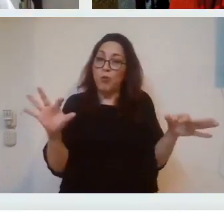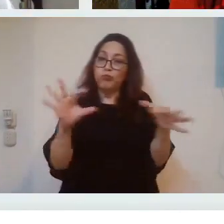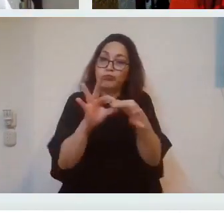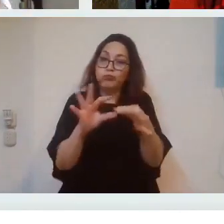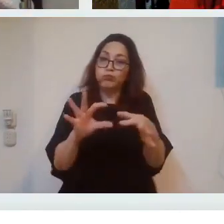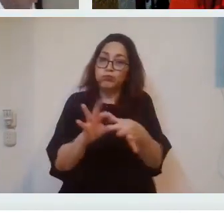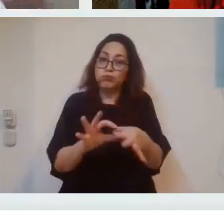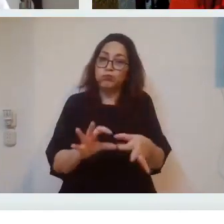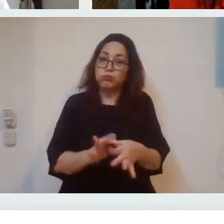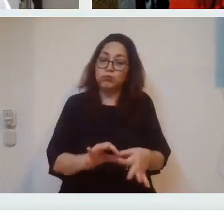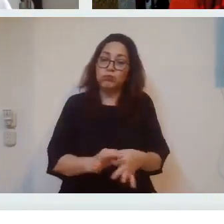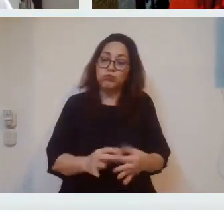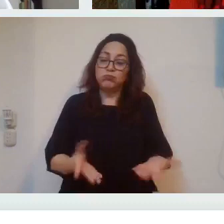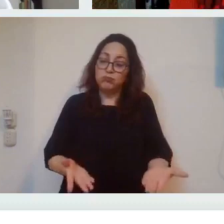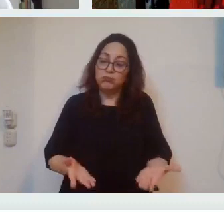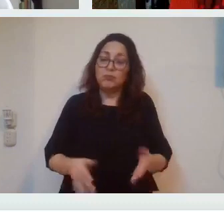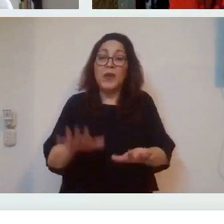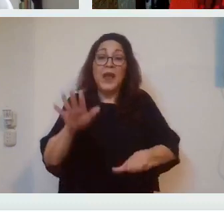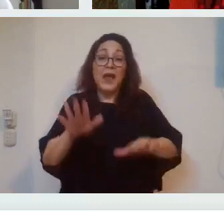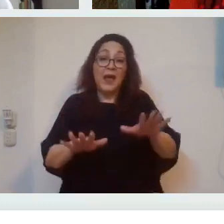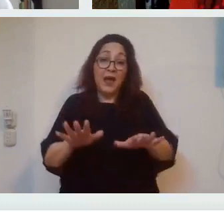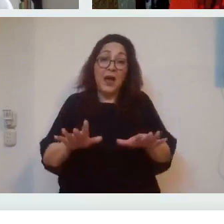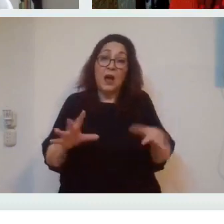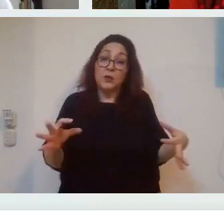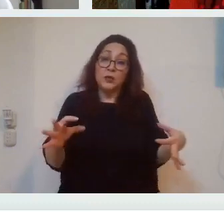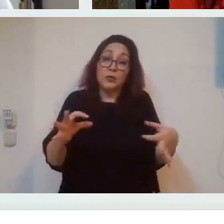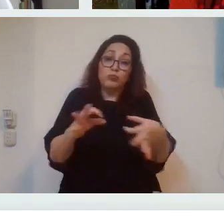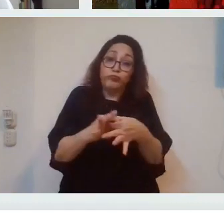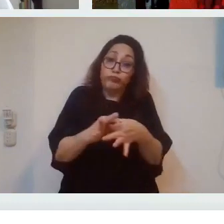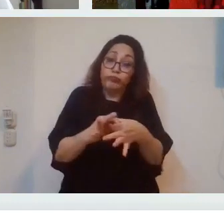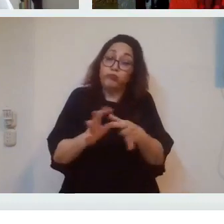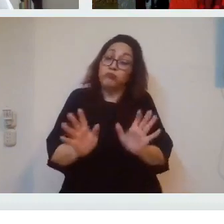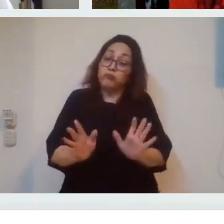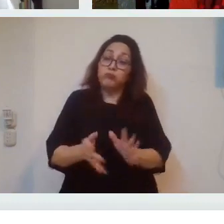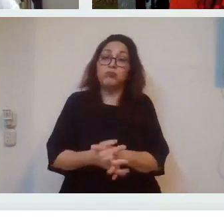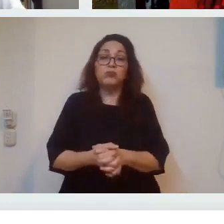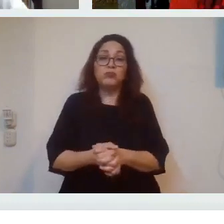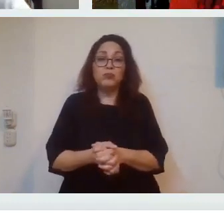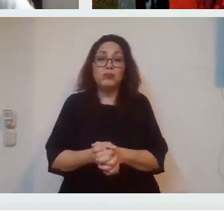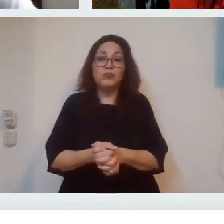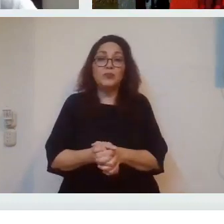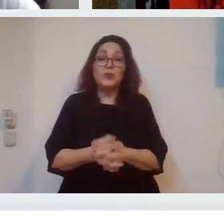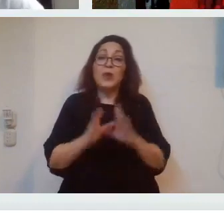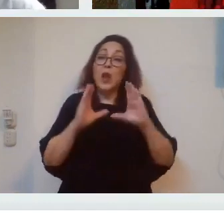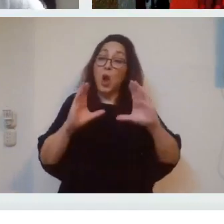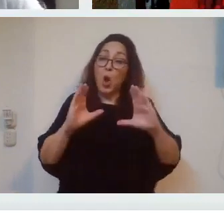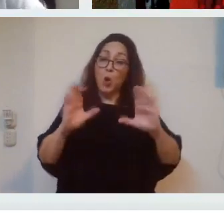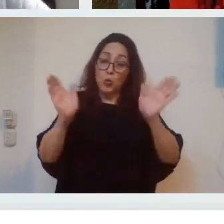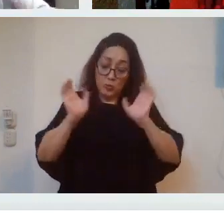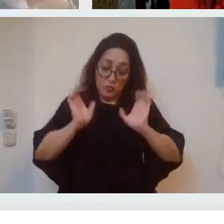esa persona. Y cuando nacemos, el primer alimento es de la madre. Y la madre es la primera persona que nos va a